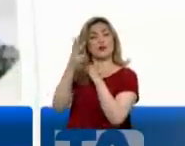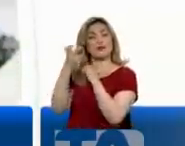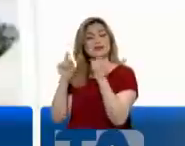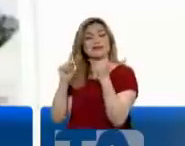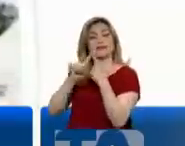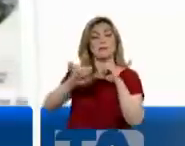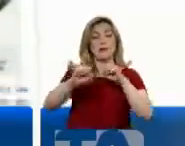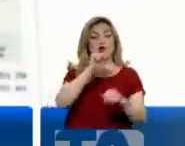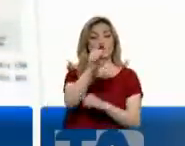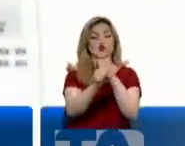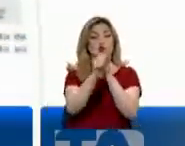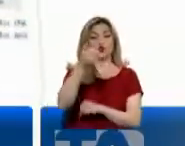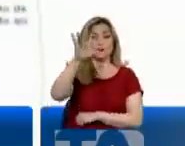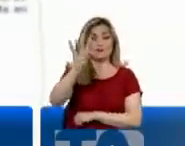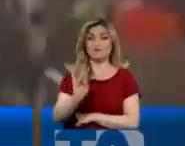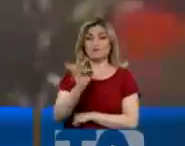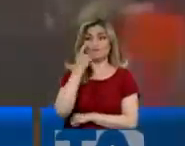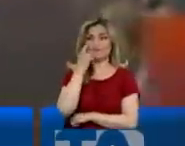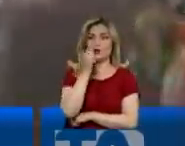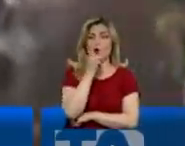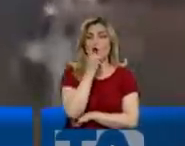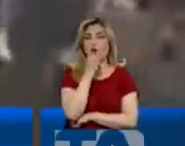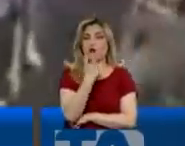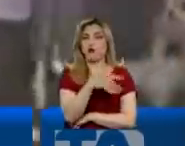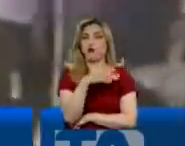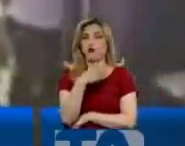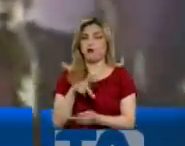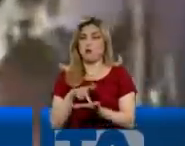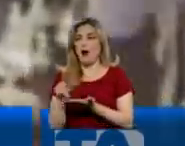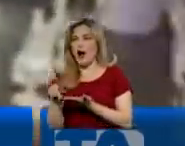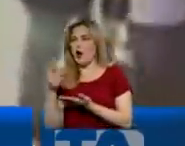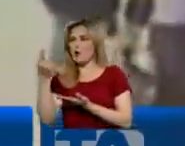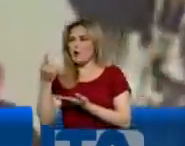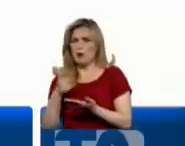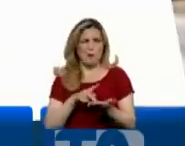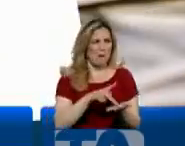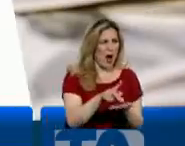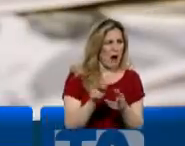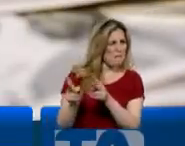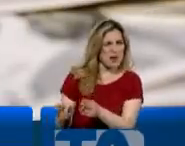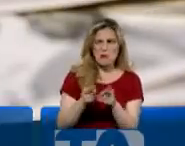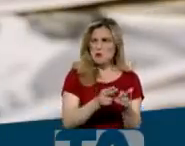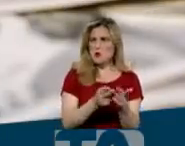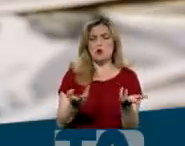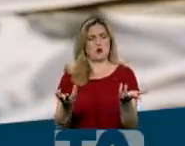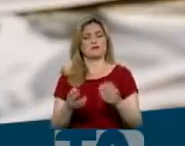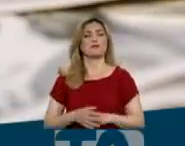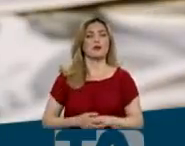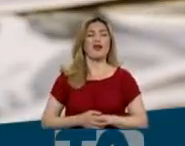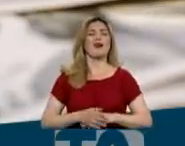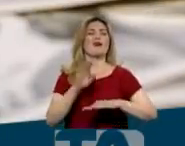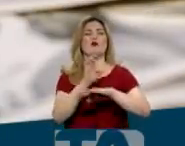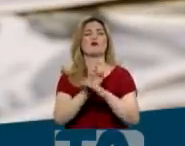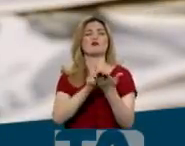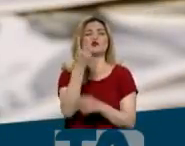mayo de 2017 y evidenció una supuesta duplicidad de pagos por productos comunicacionales según fiscalía del estado ecuatoriano pagó